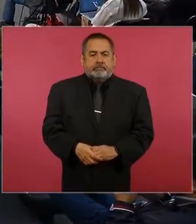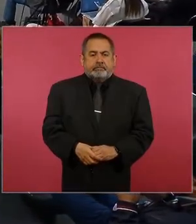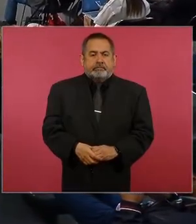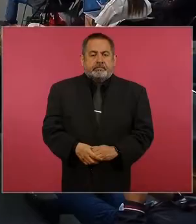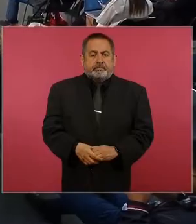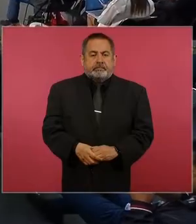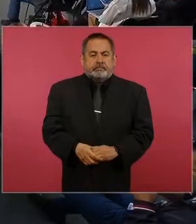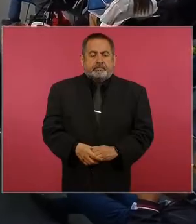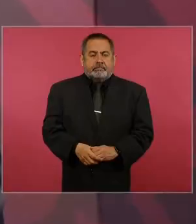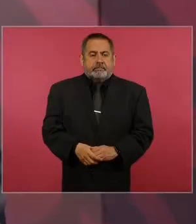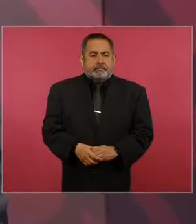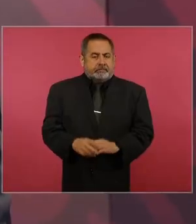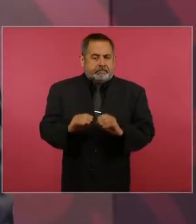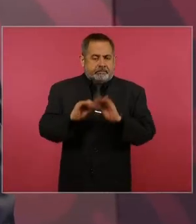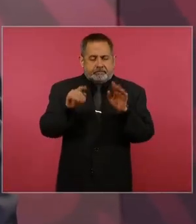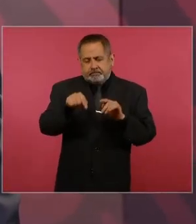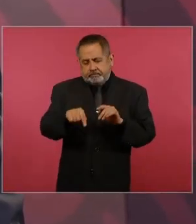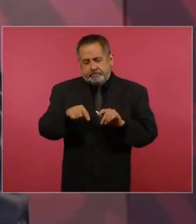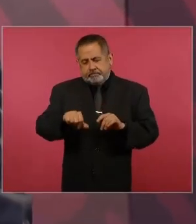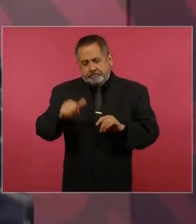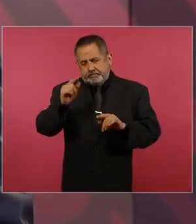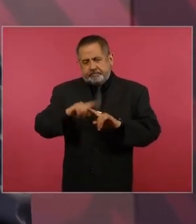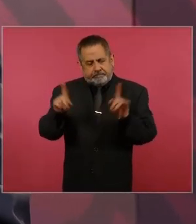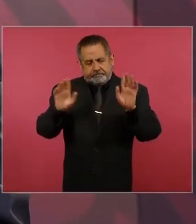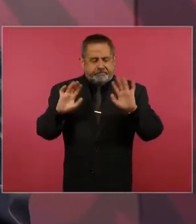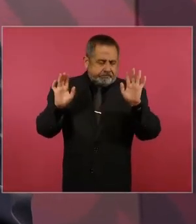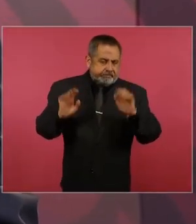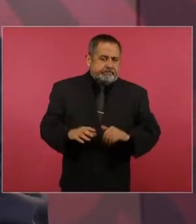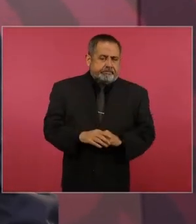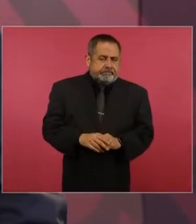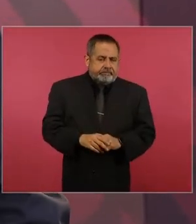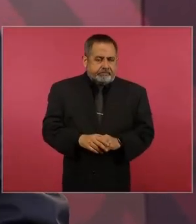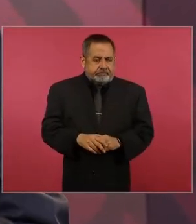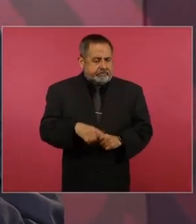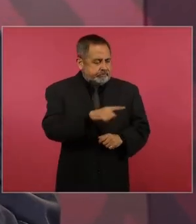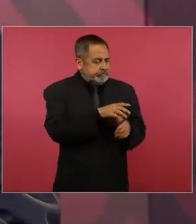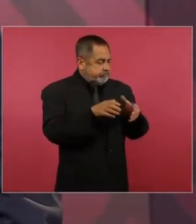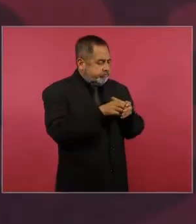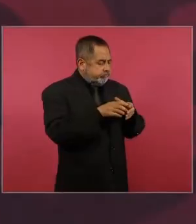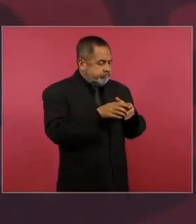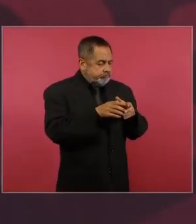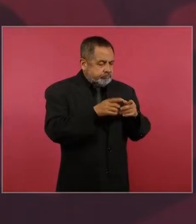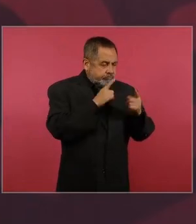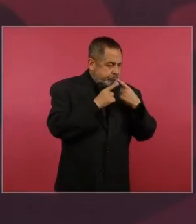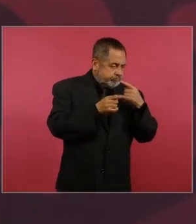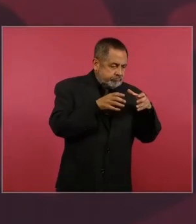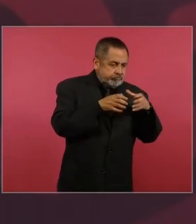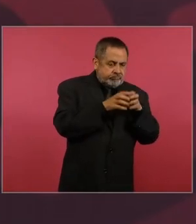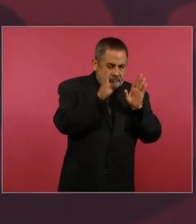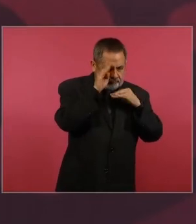aquí es otra cosa, ¿no? Los conservadores pues ven